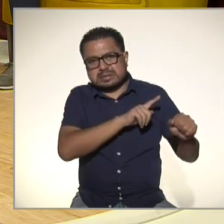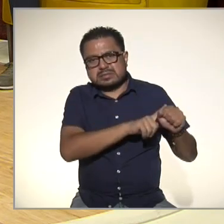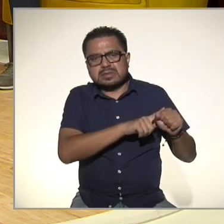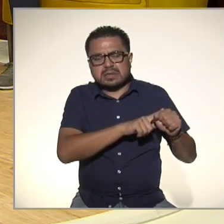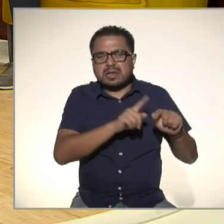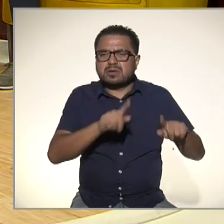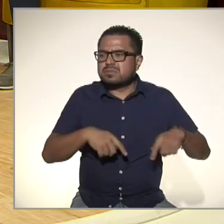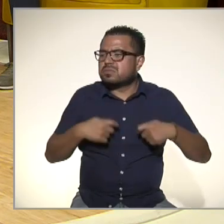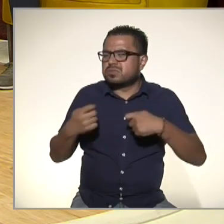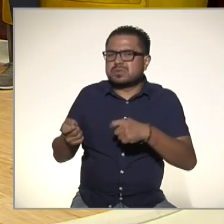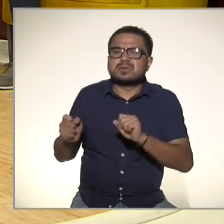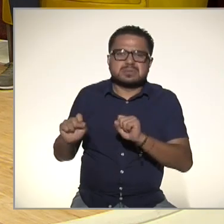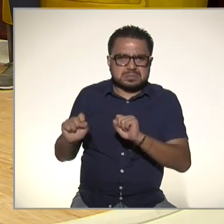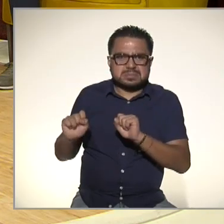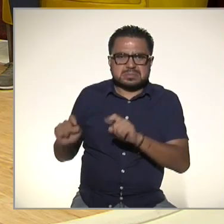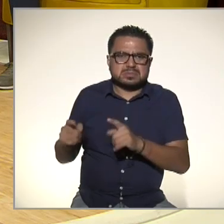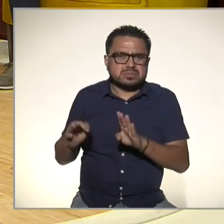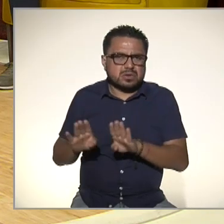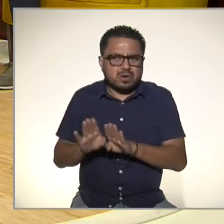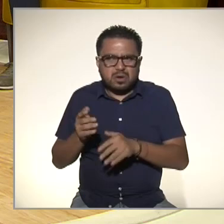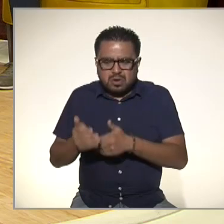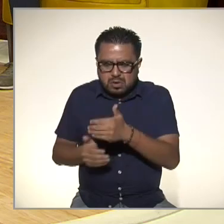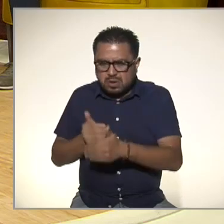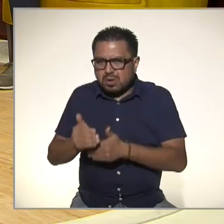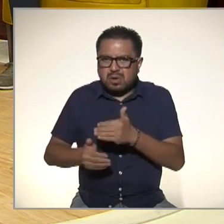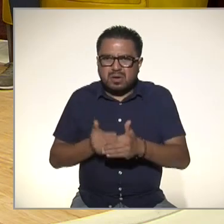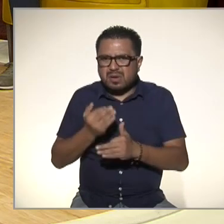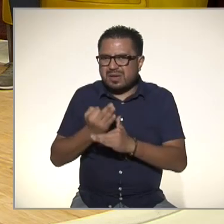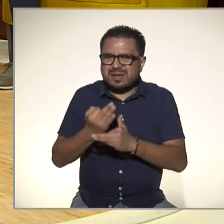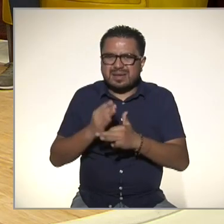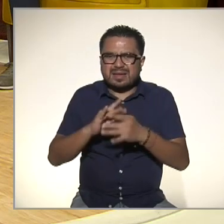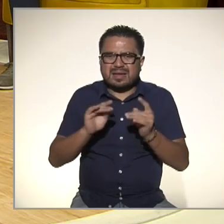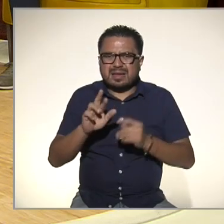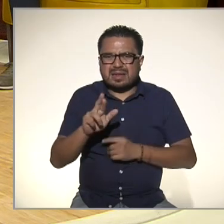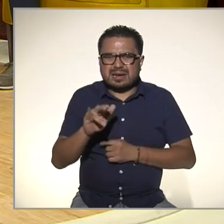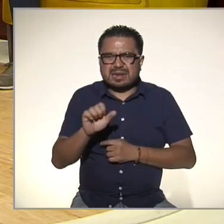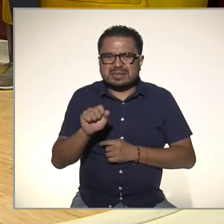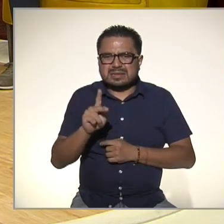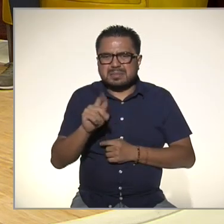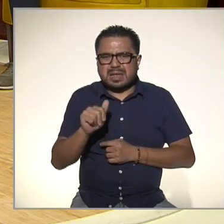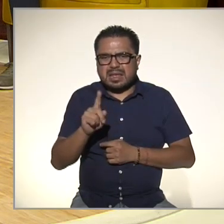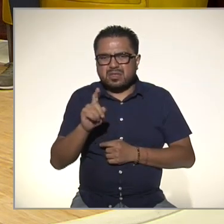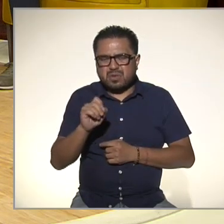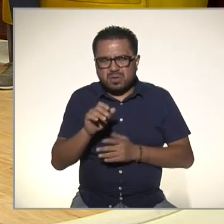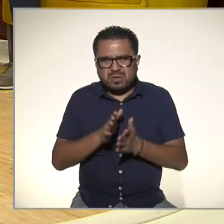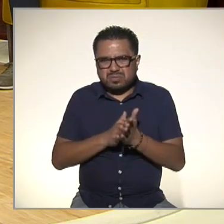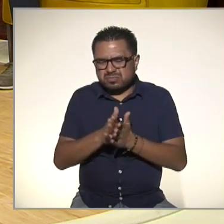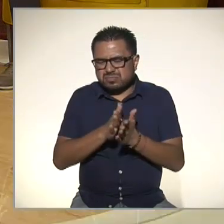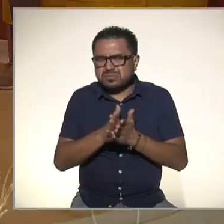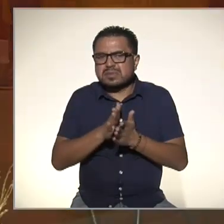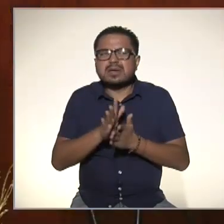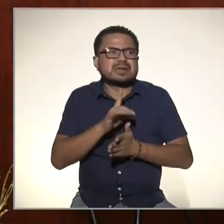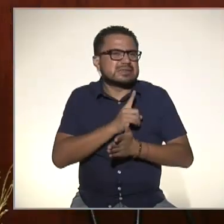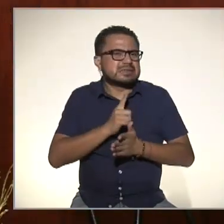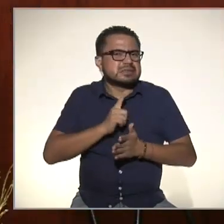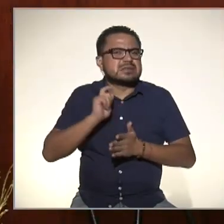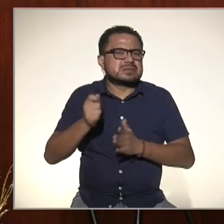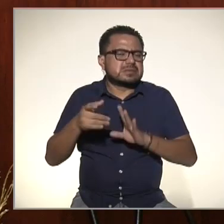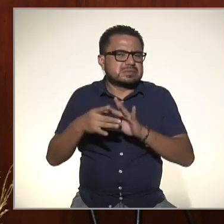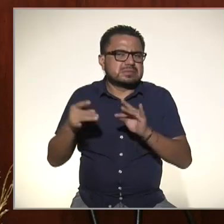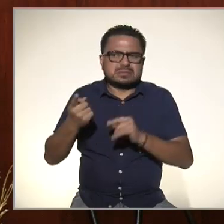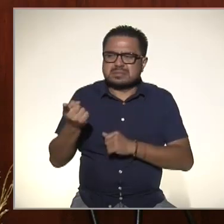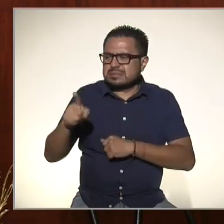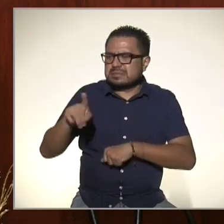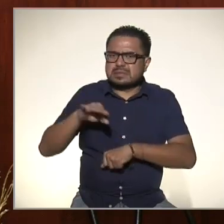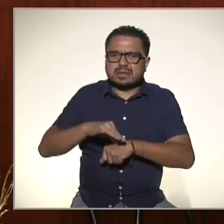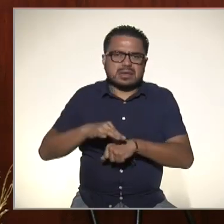está proponiendo incluso un procedimiento como esto que es el raspado a nivel prostático, es porque debe tener una indicación médica